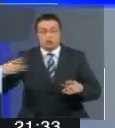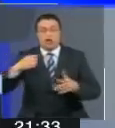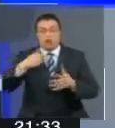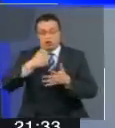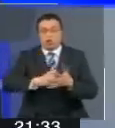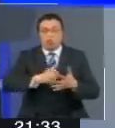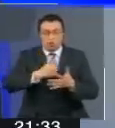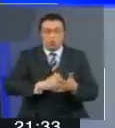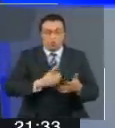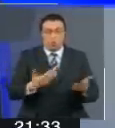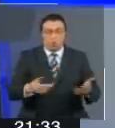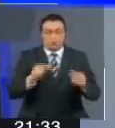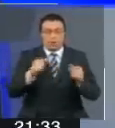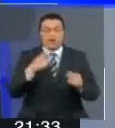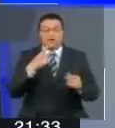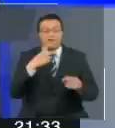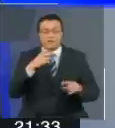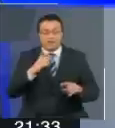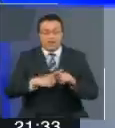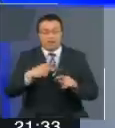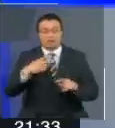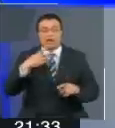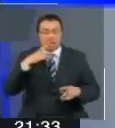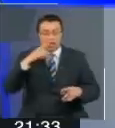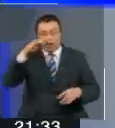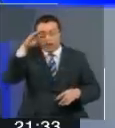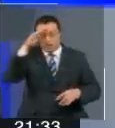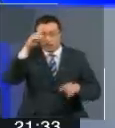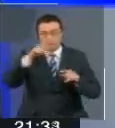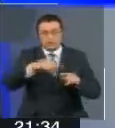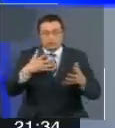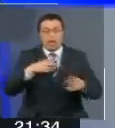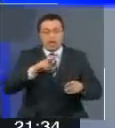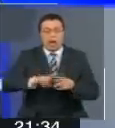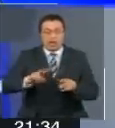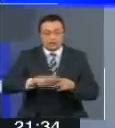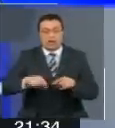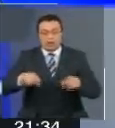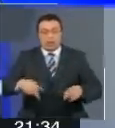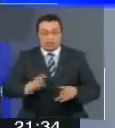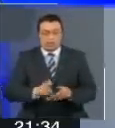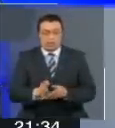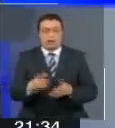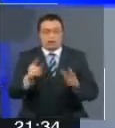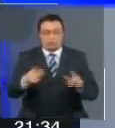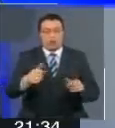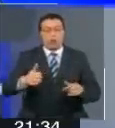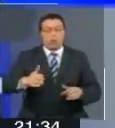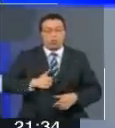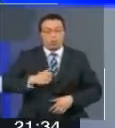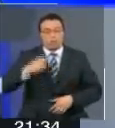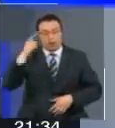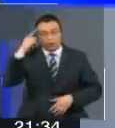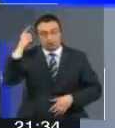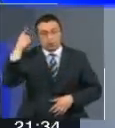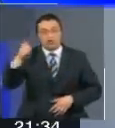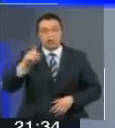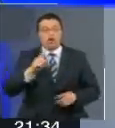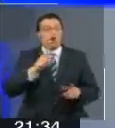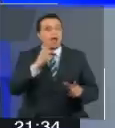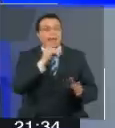lucha y de una vivencia, estar viva, ¿no? Hacer lo que tenemos que hacer para cumplir el sueño de los que no